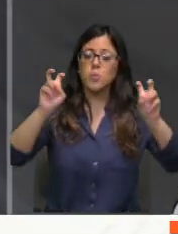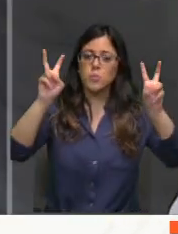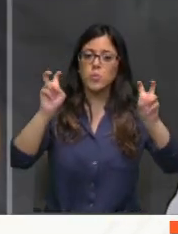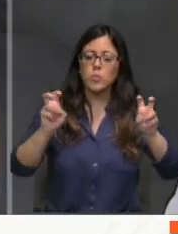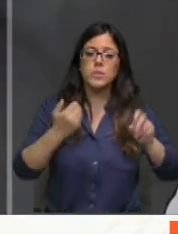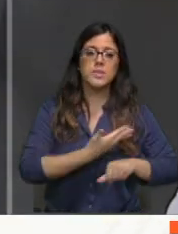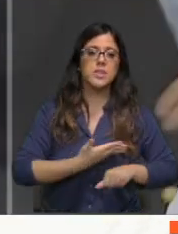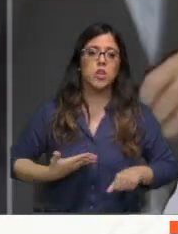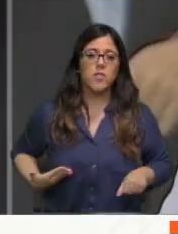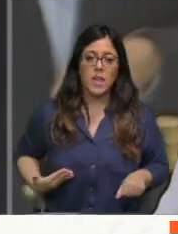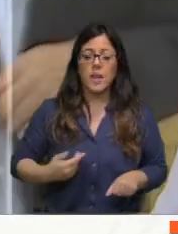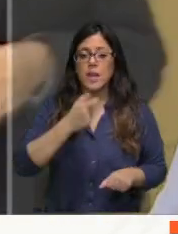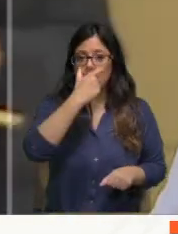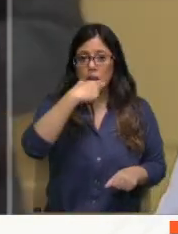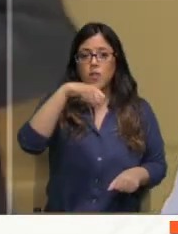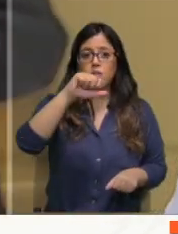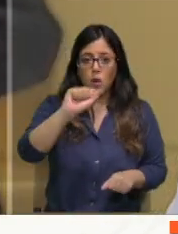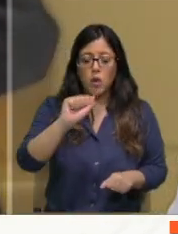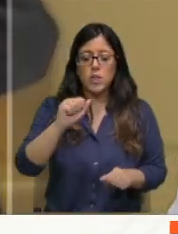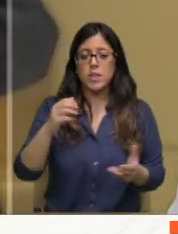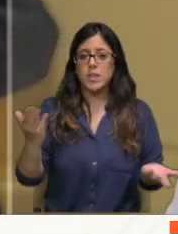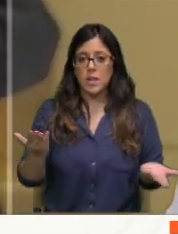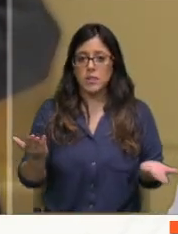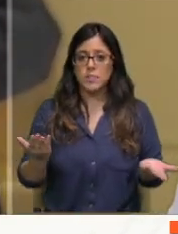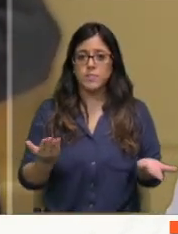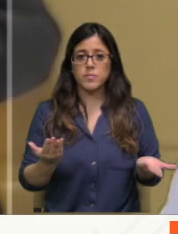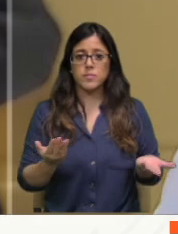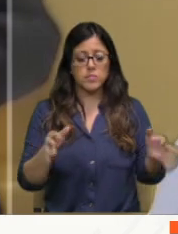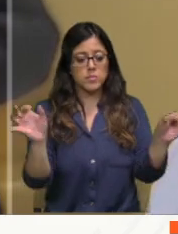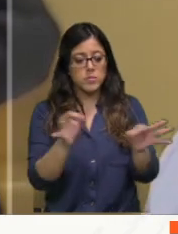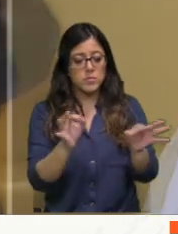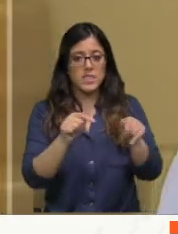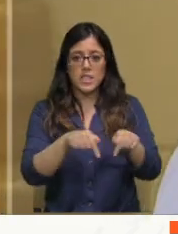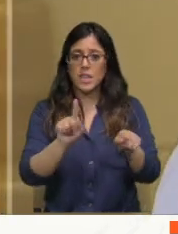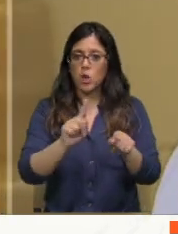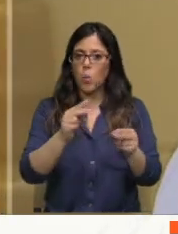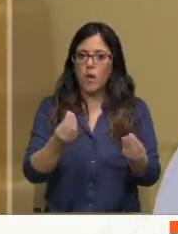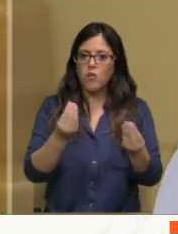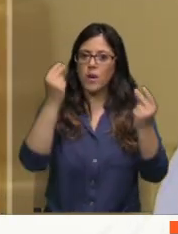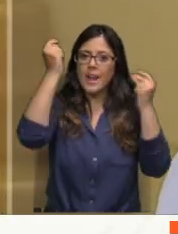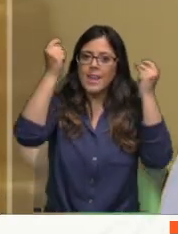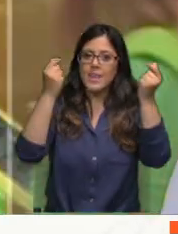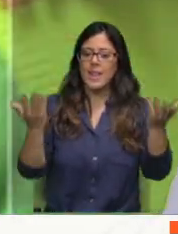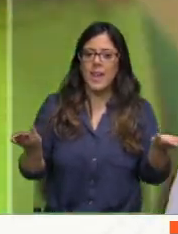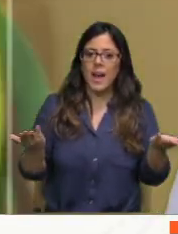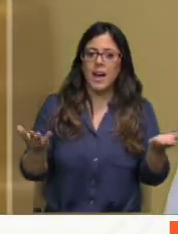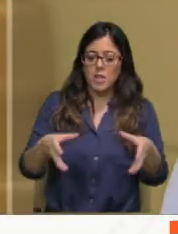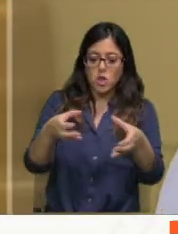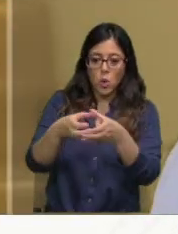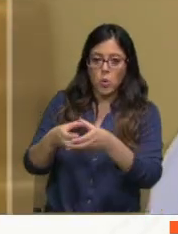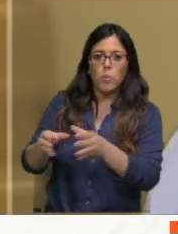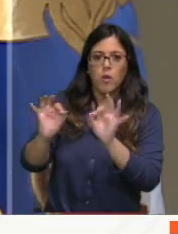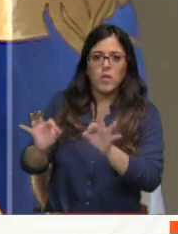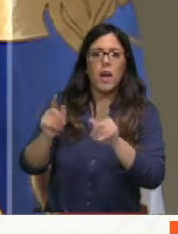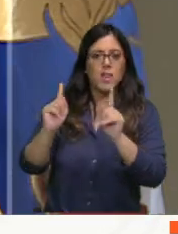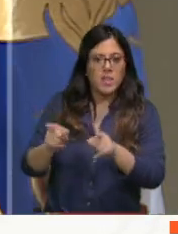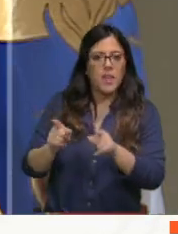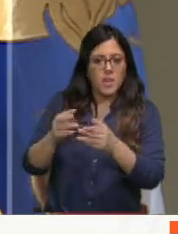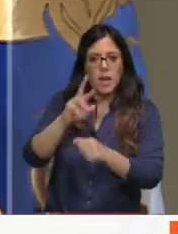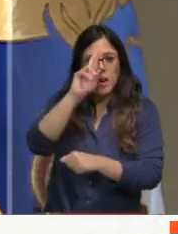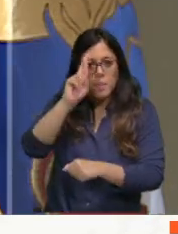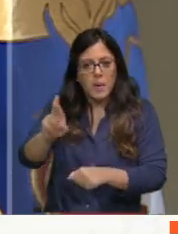si el gobierno de Gabriel boric ha manifestado claramente que no es una buena idea Bueno los partidos oficialistas deberían atender su llamado